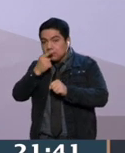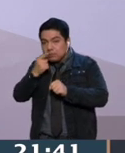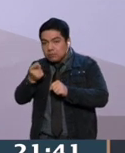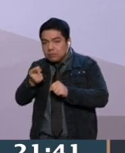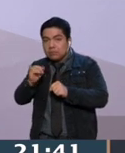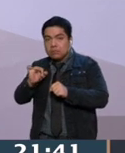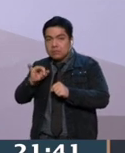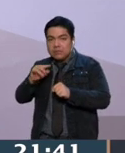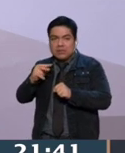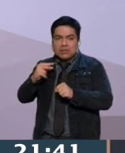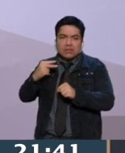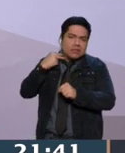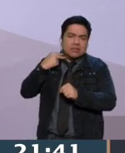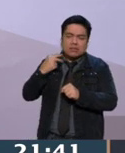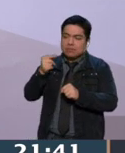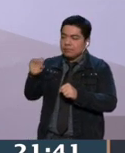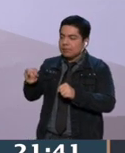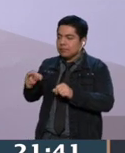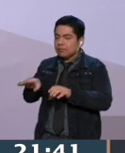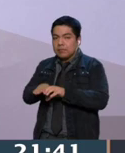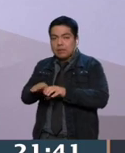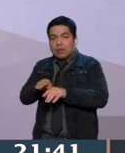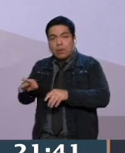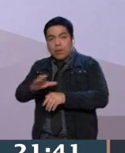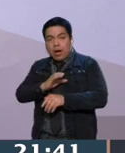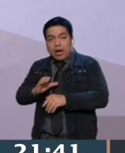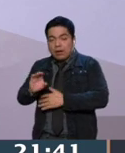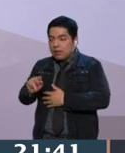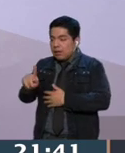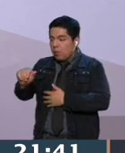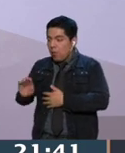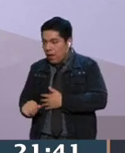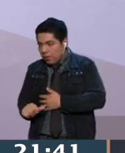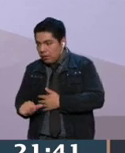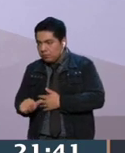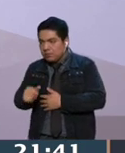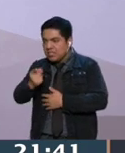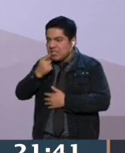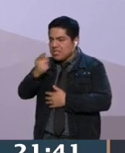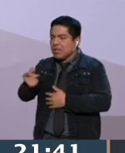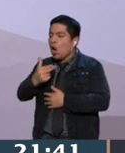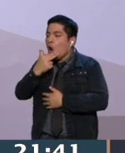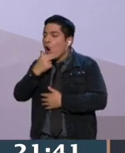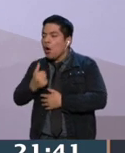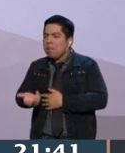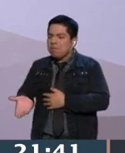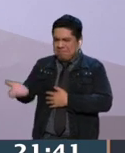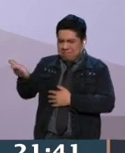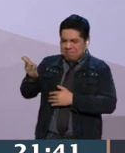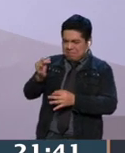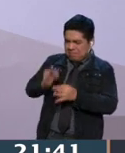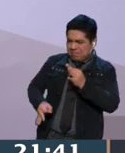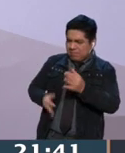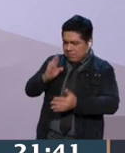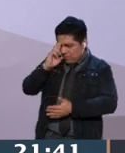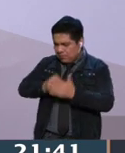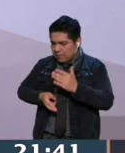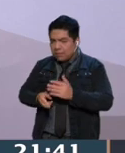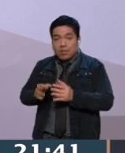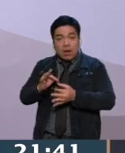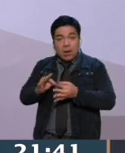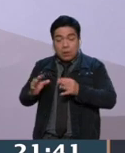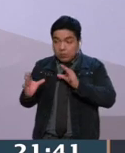la yugular contra el virtual candidato de la oposición, Santiago Taboada. Lo llamó hombre sin palabra, pues dijo en la última conversación que tuvo